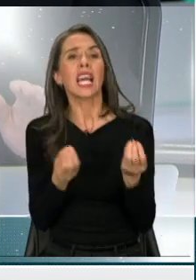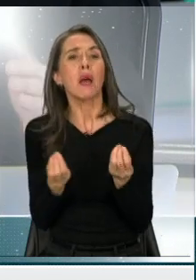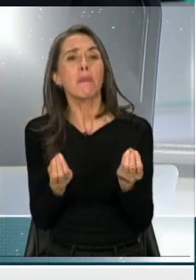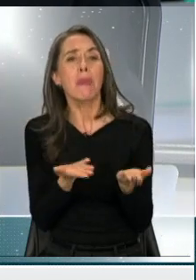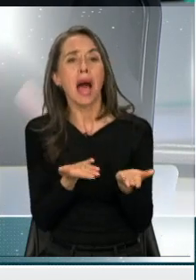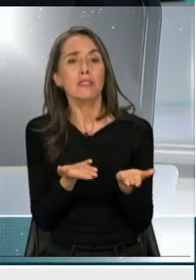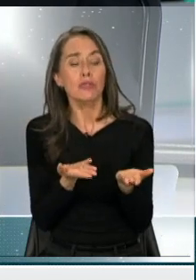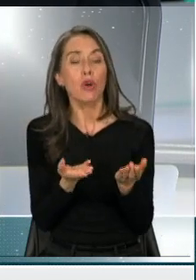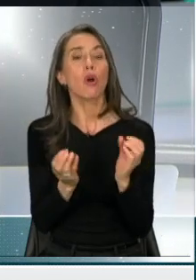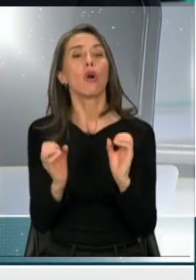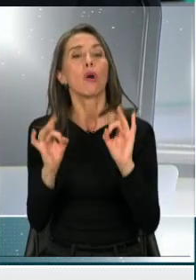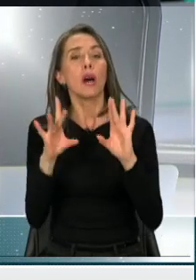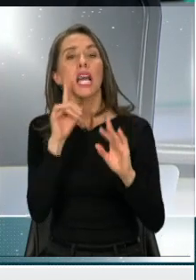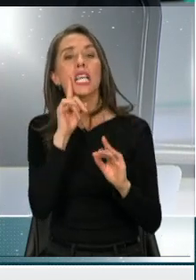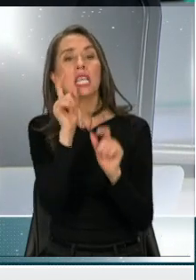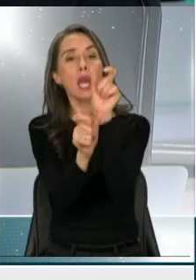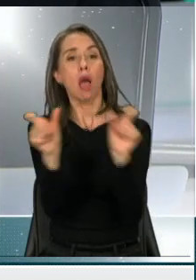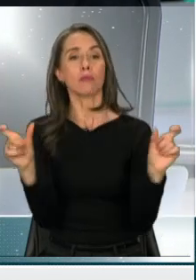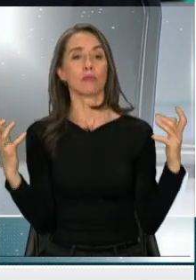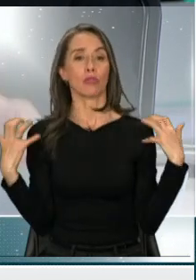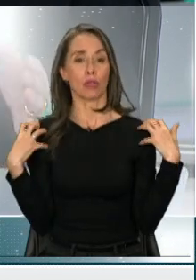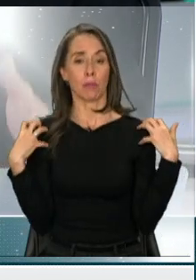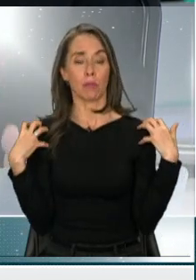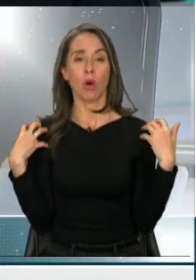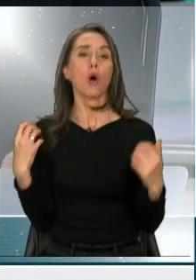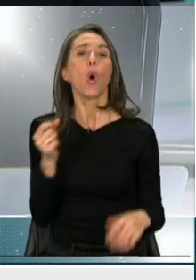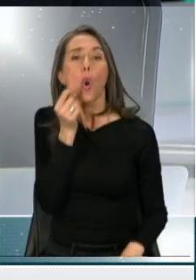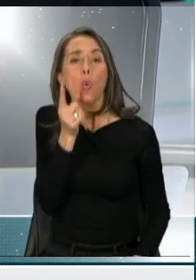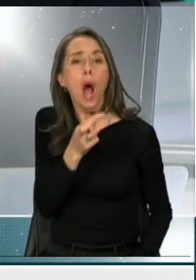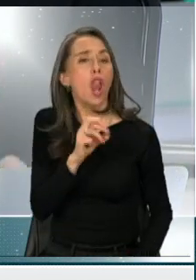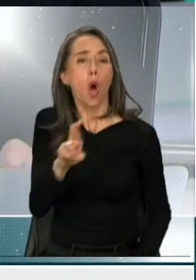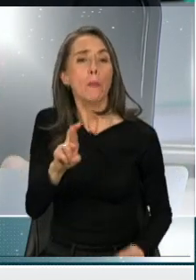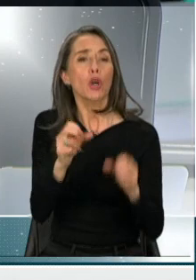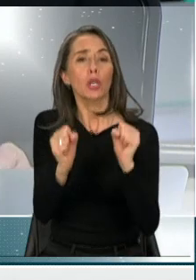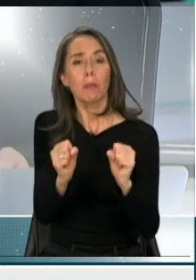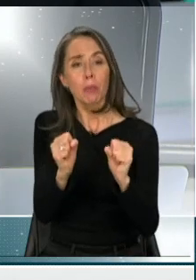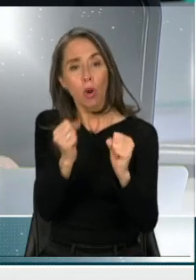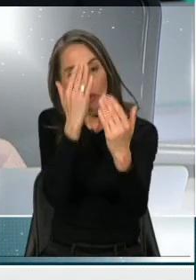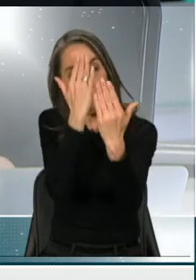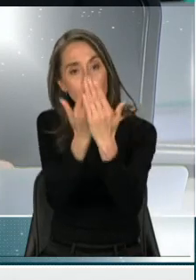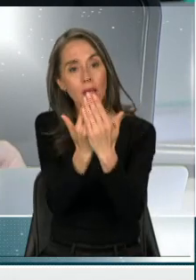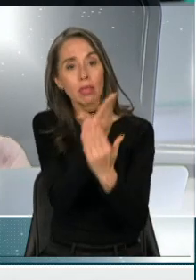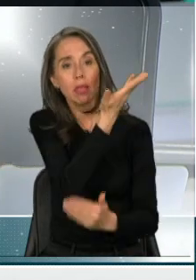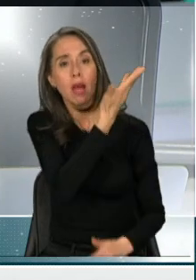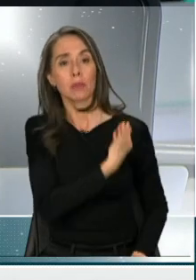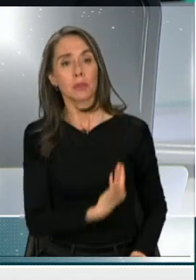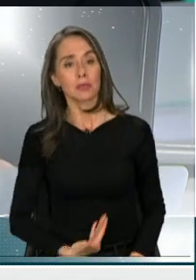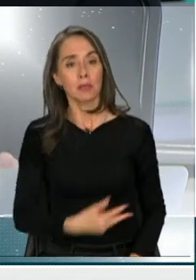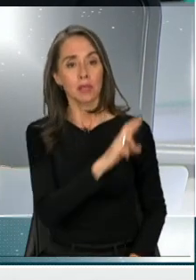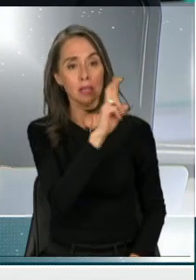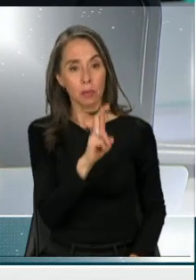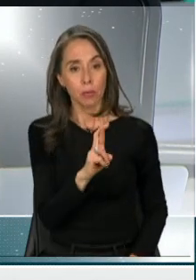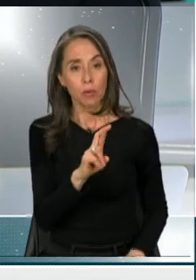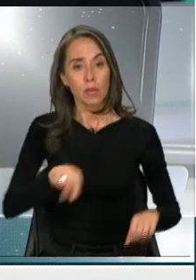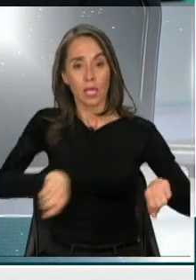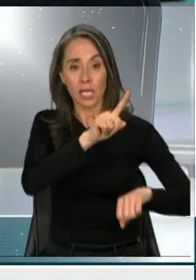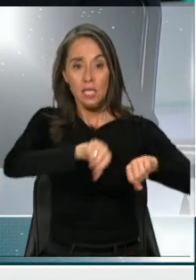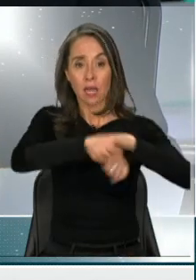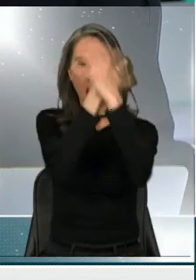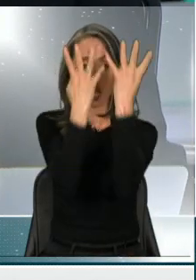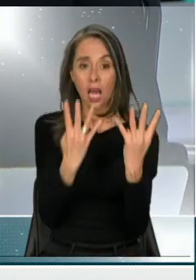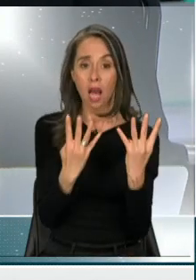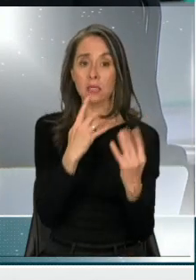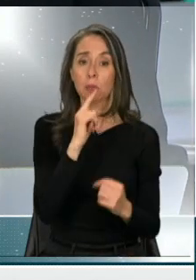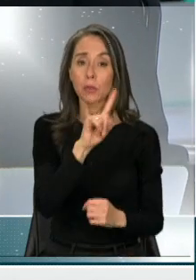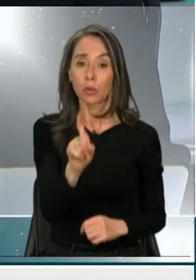que ocurrió y establecer también las responsabilidades cuál es el peor escenario que podría enfrentar el presidente de la republica la cárcel